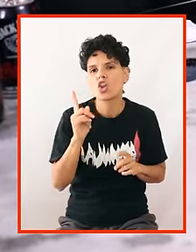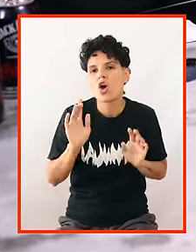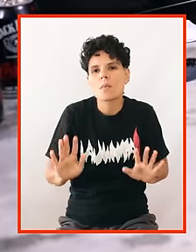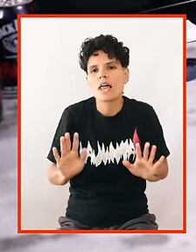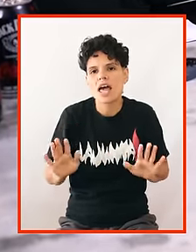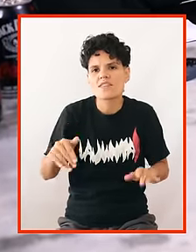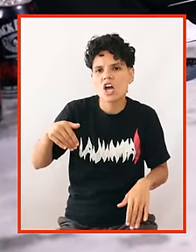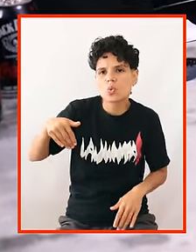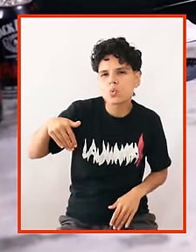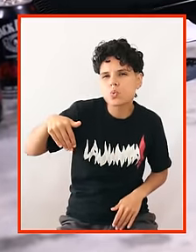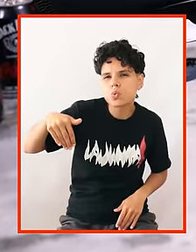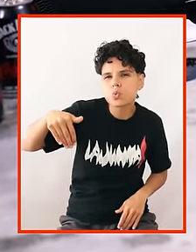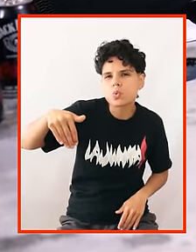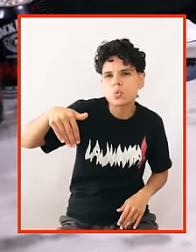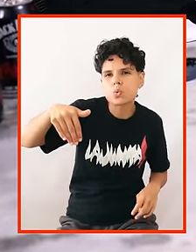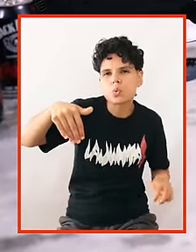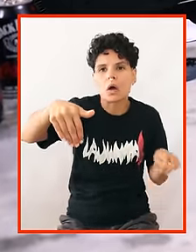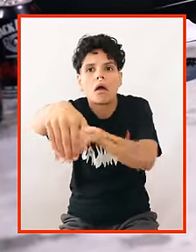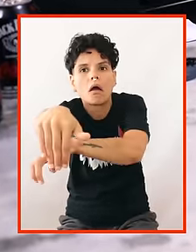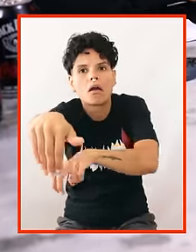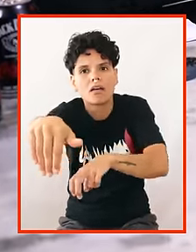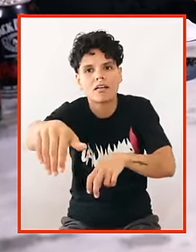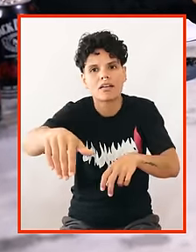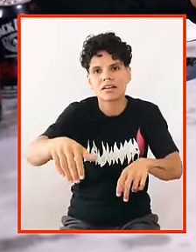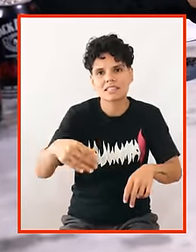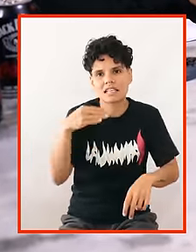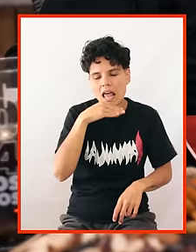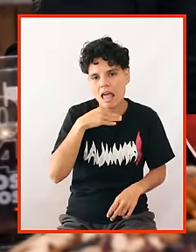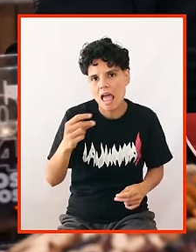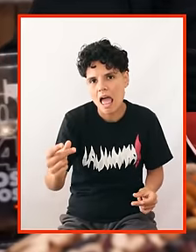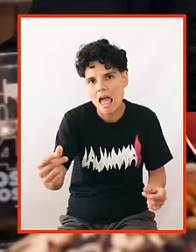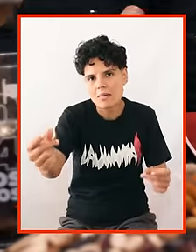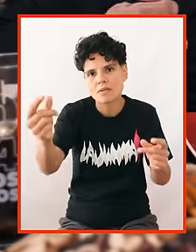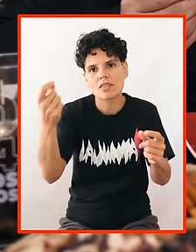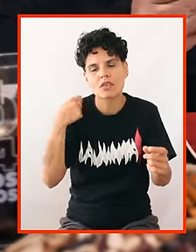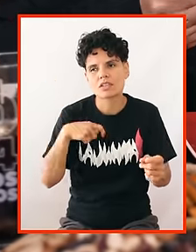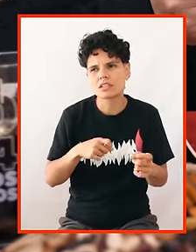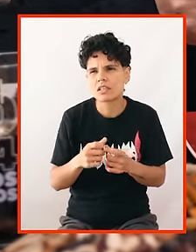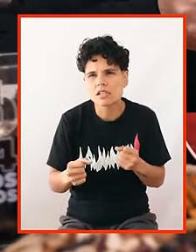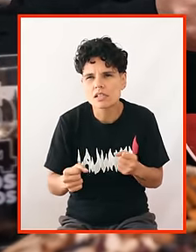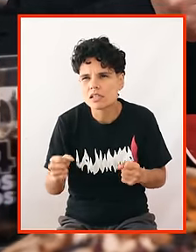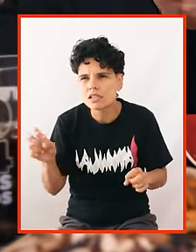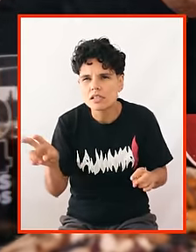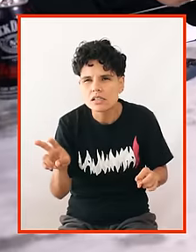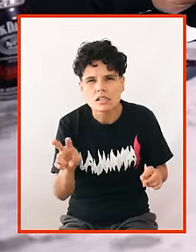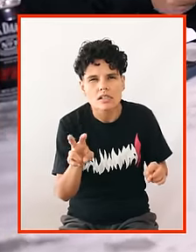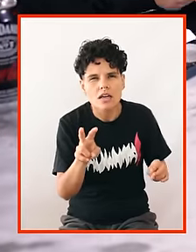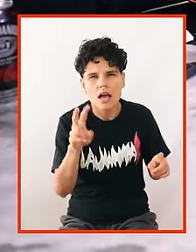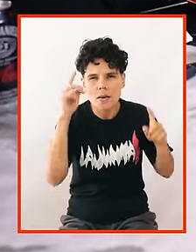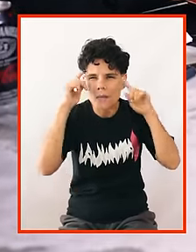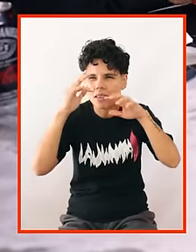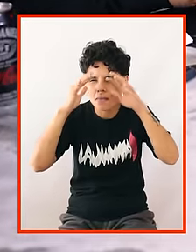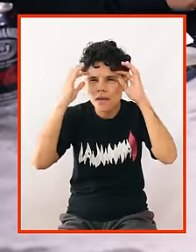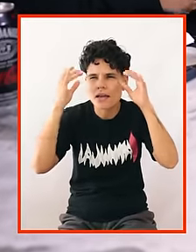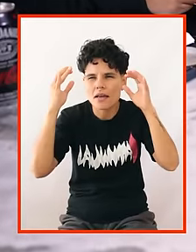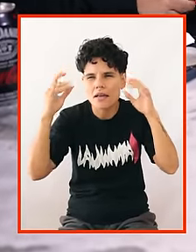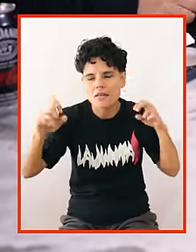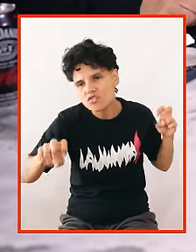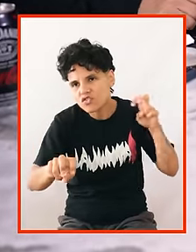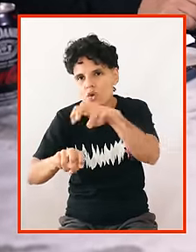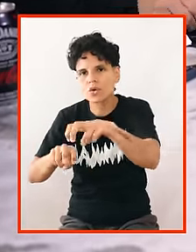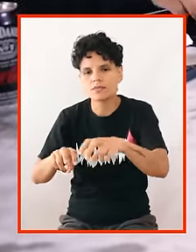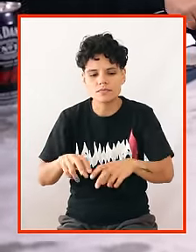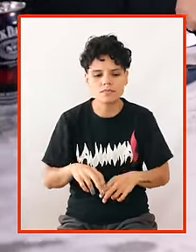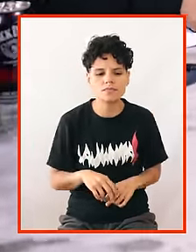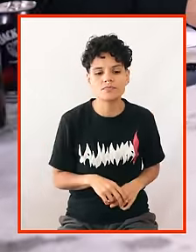Y no paraba completamente para que te subieras, ¿cachai? No, ni tampoco. No, era bien que pegaste el lanzamiento. Te veía el lanzamiento. Pero después descubrí que el tipo era